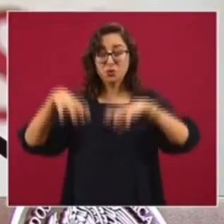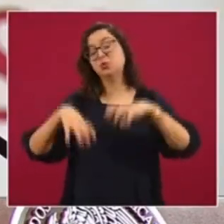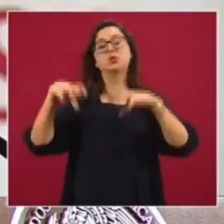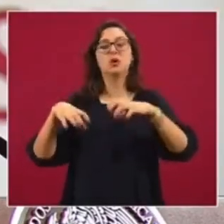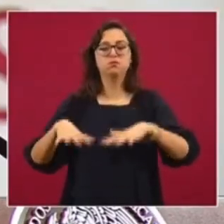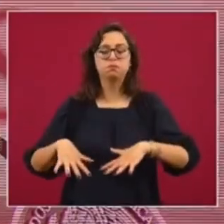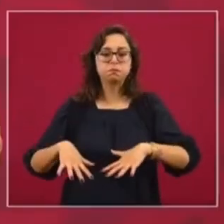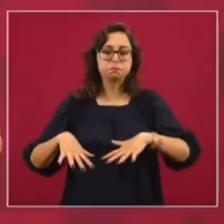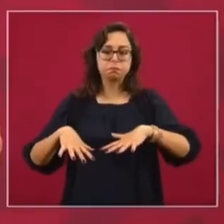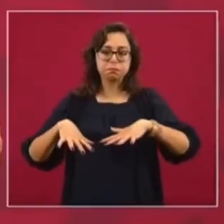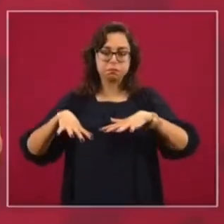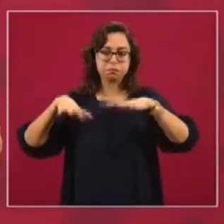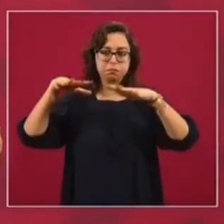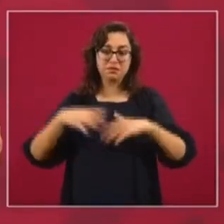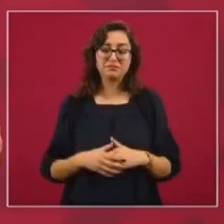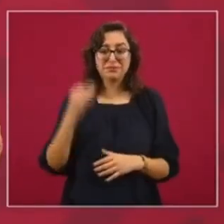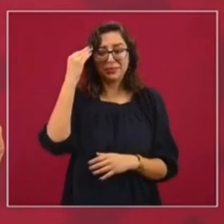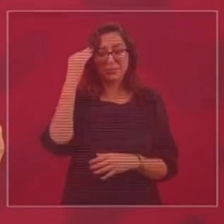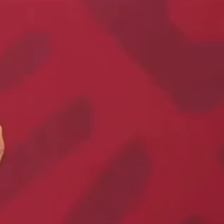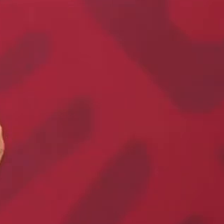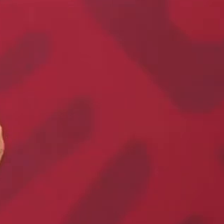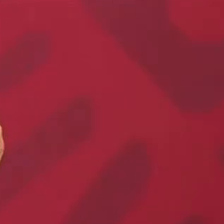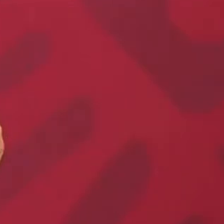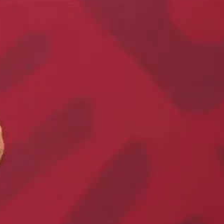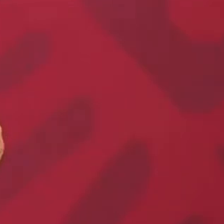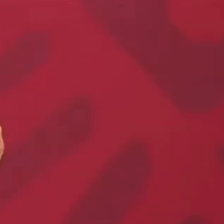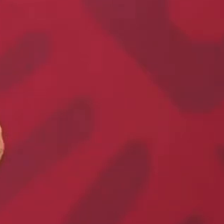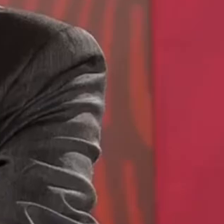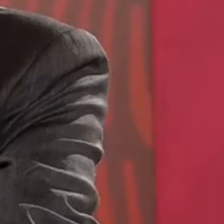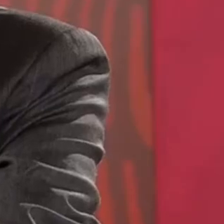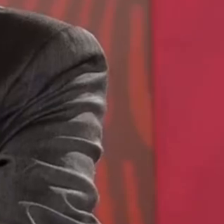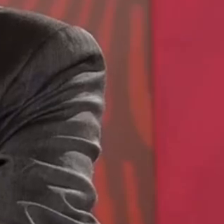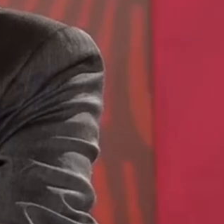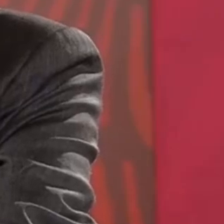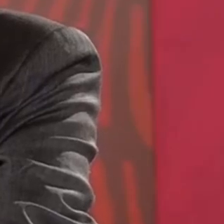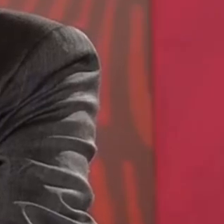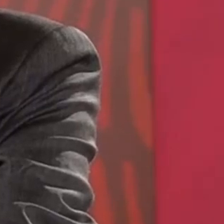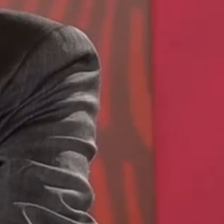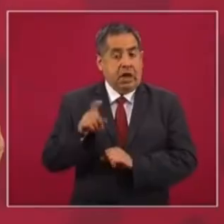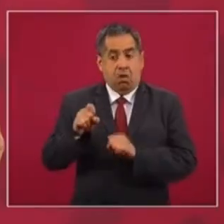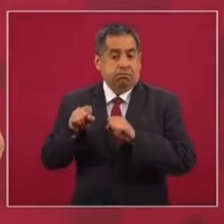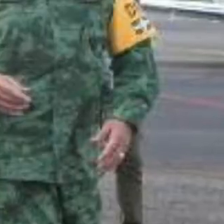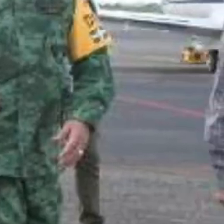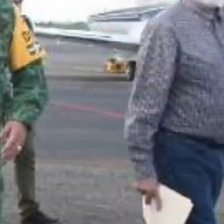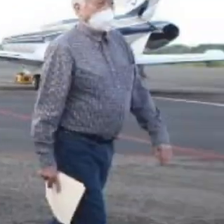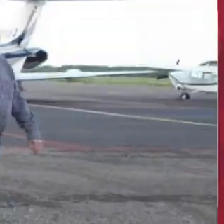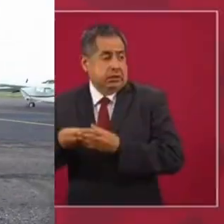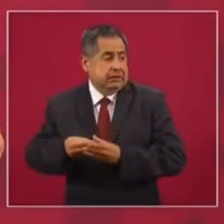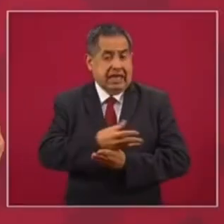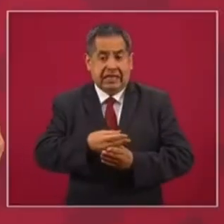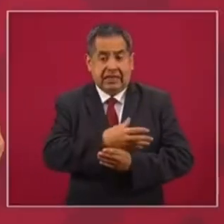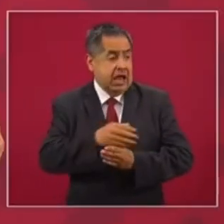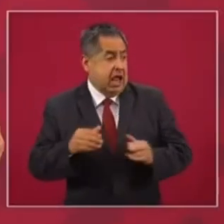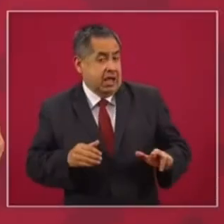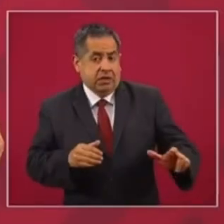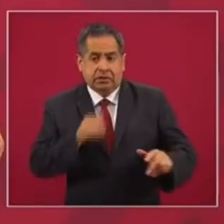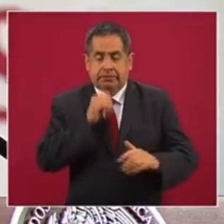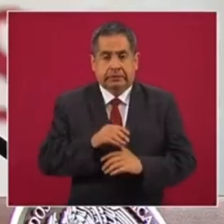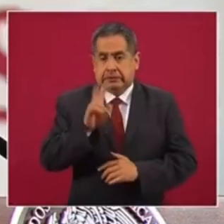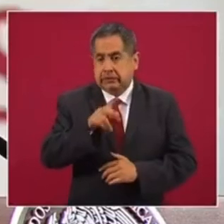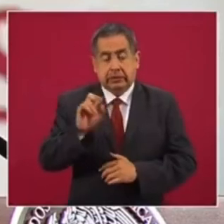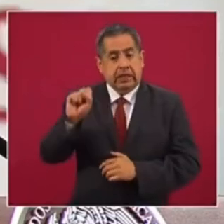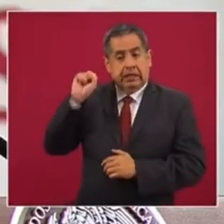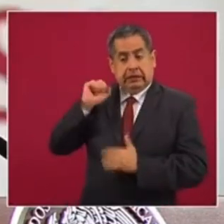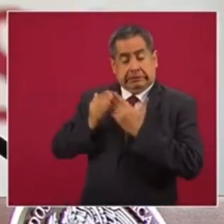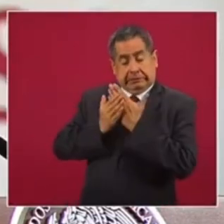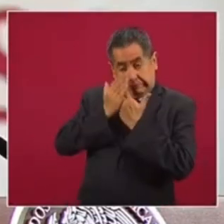inunda y tarda en salir al mar. Nos preocupó mucho la situación del sábado,